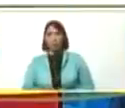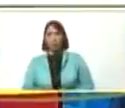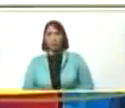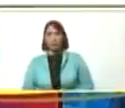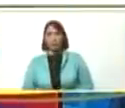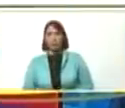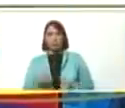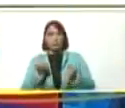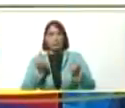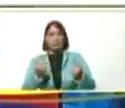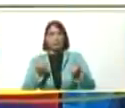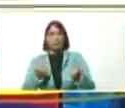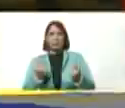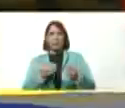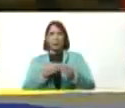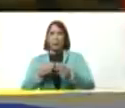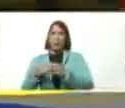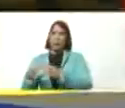ni una cuadrilla limpiando.